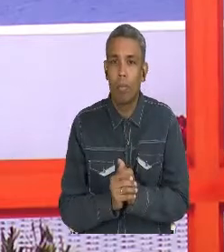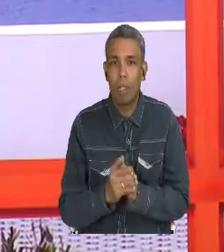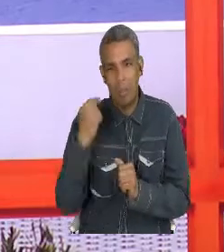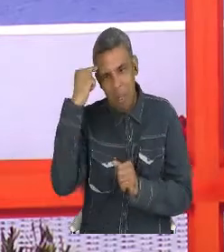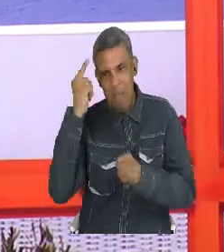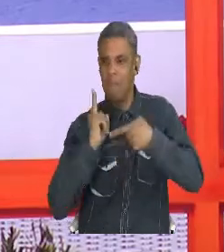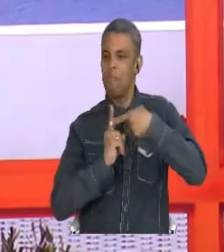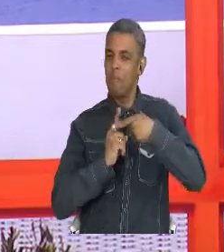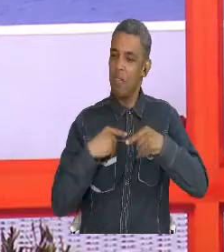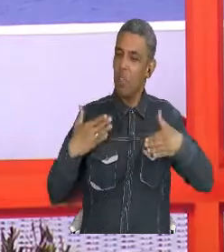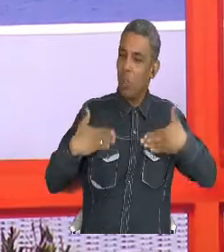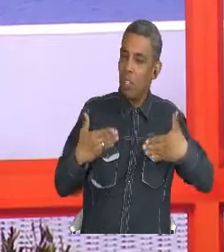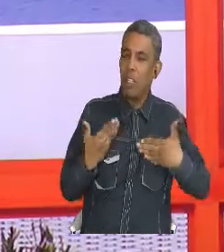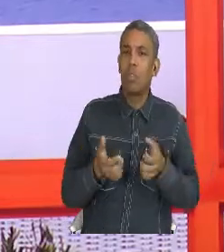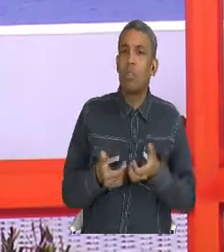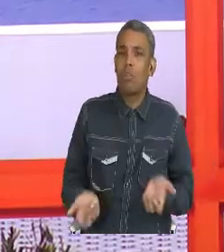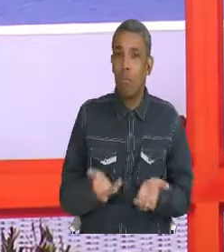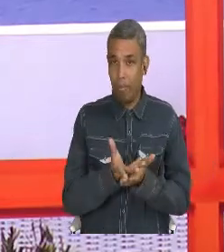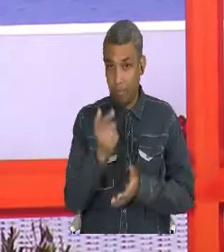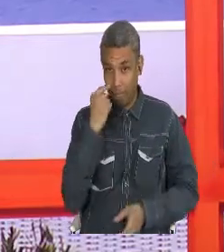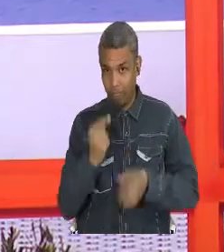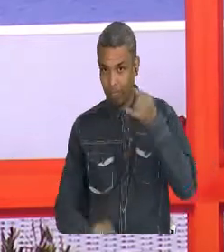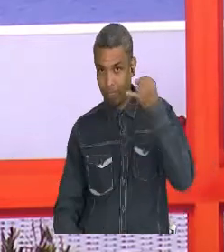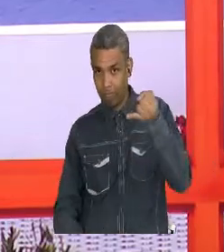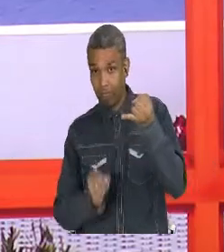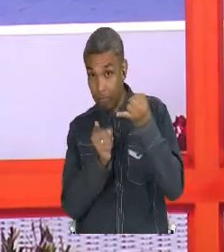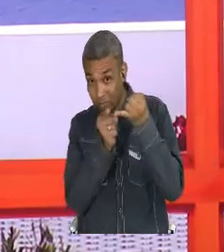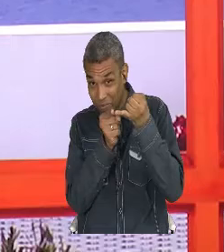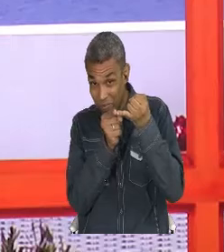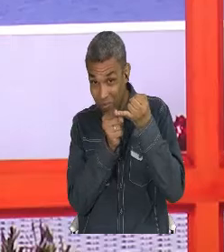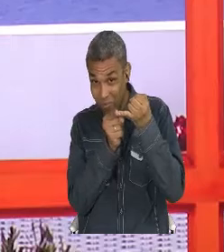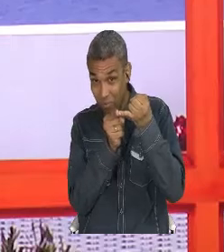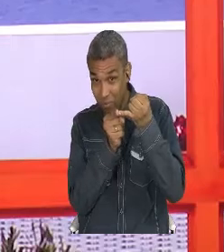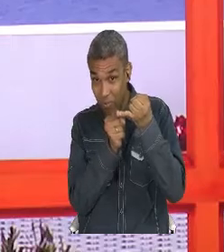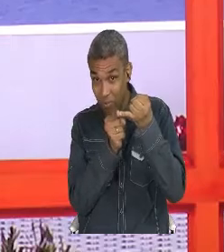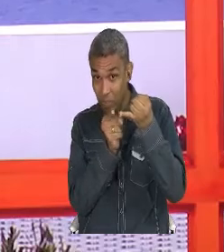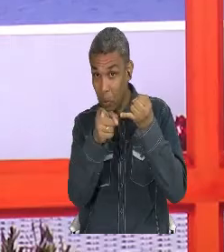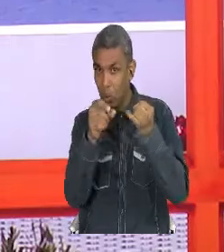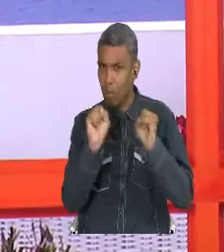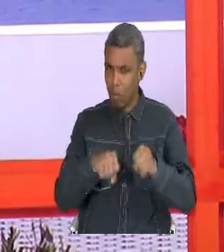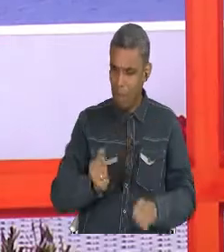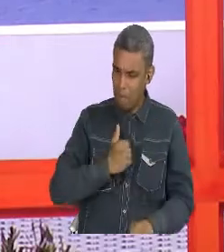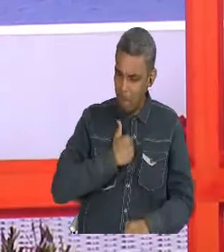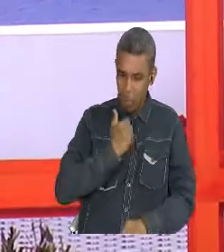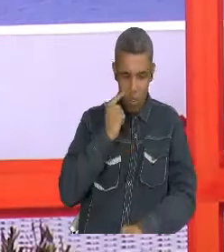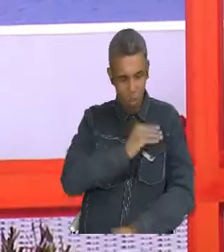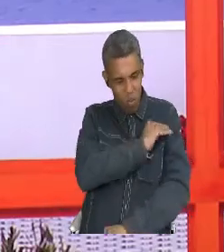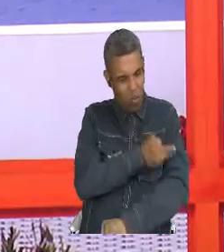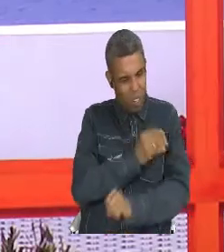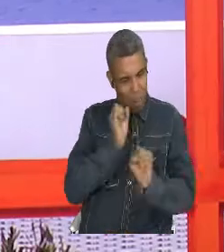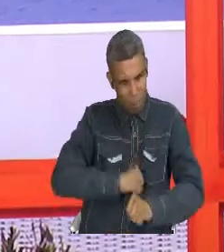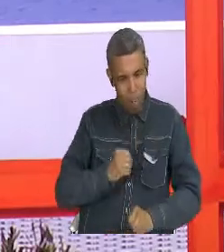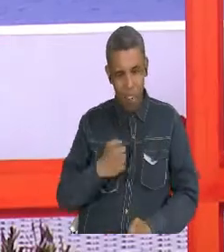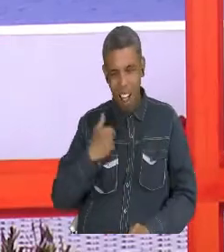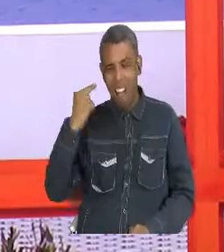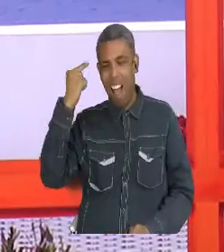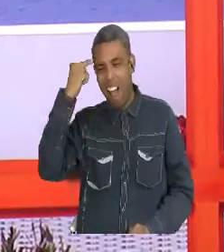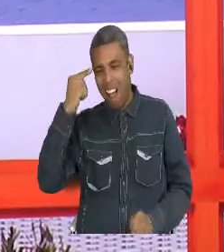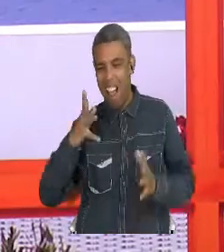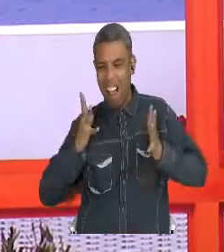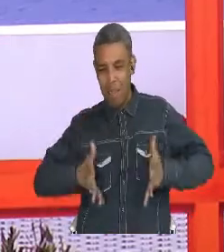más felicidad en nuestra vida? Primero que todo, ser conscientes de cuáles son nuestras fortalezas. ¿Por qué? Porque eso nos permite a nosotros sentirnos